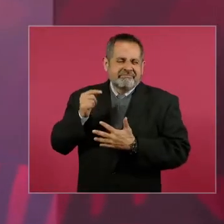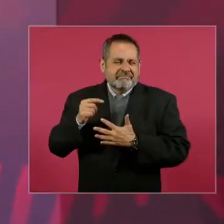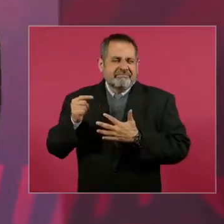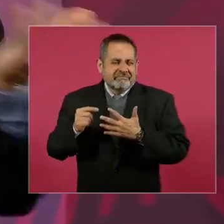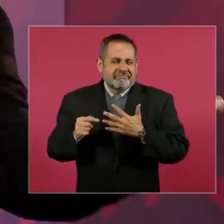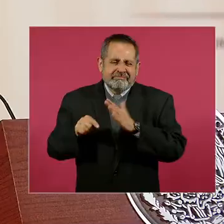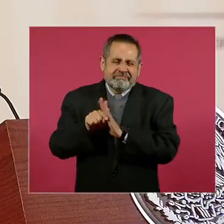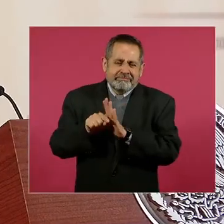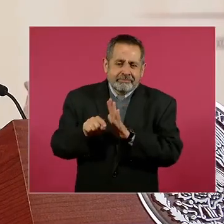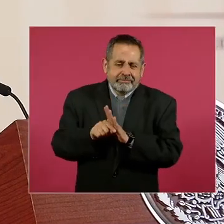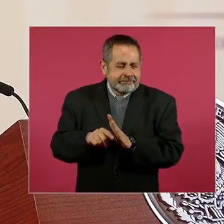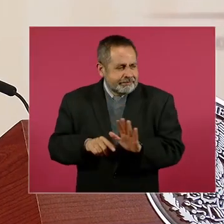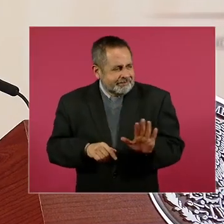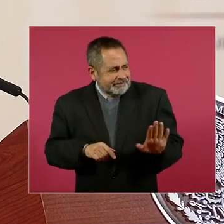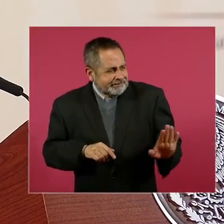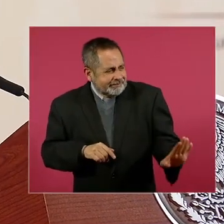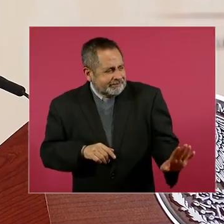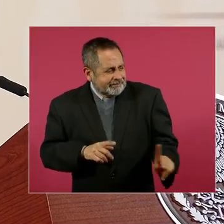pero si todavía